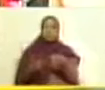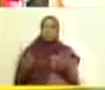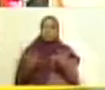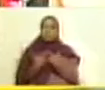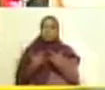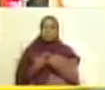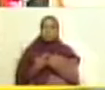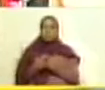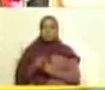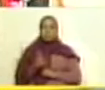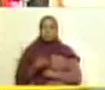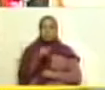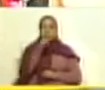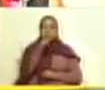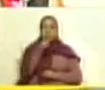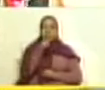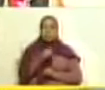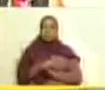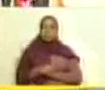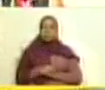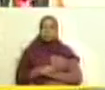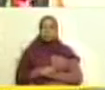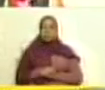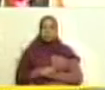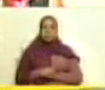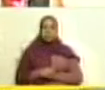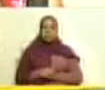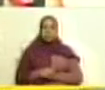la negligencia criminal.